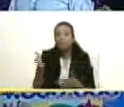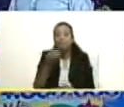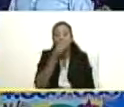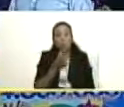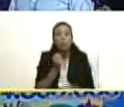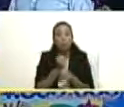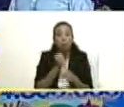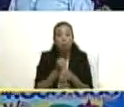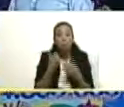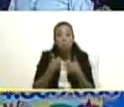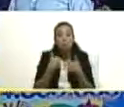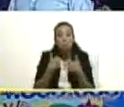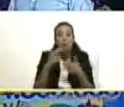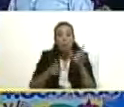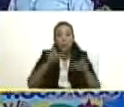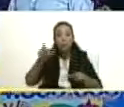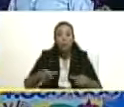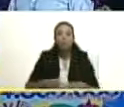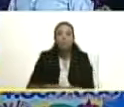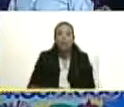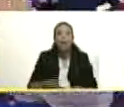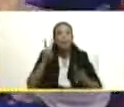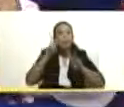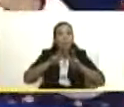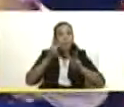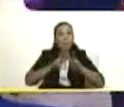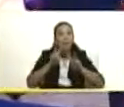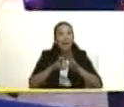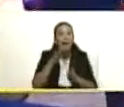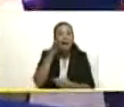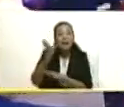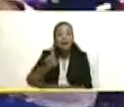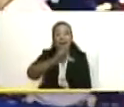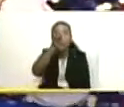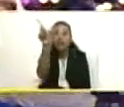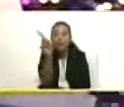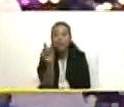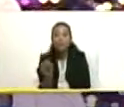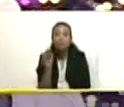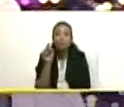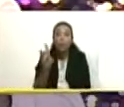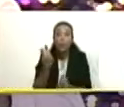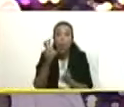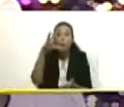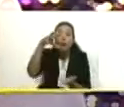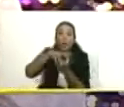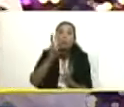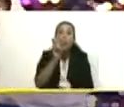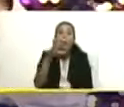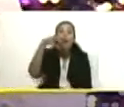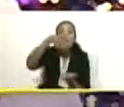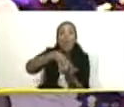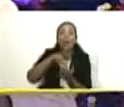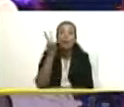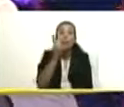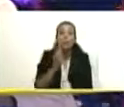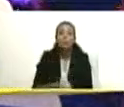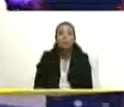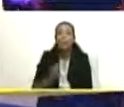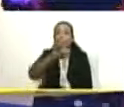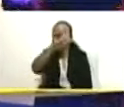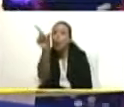vivir y el vivir viviendo del venezolano. Llega la Gran Misión Vivienda Venezuela al nuevo estado, Guayana